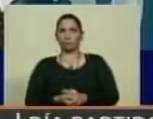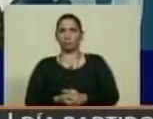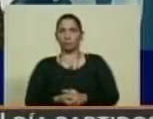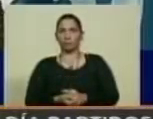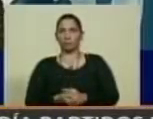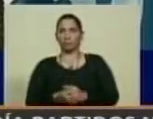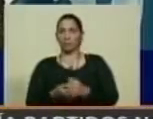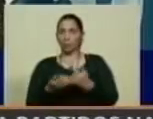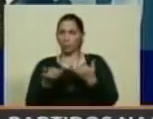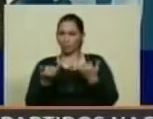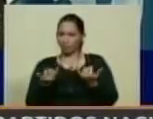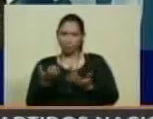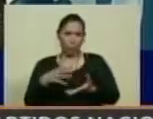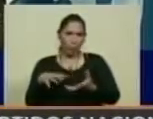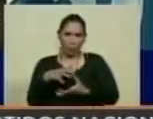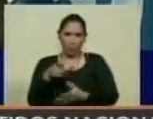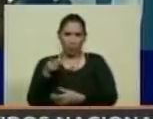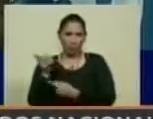circunstancias como esta,